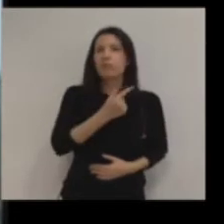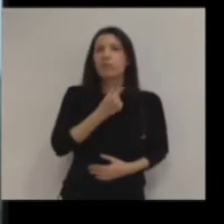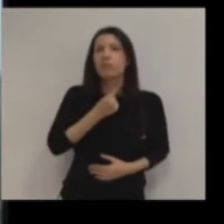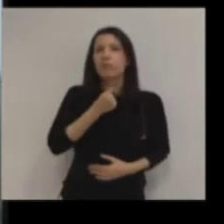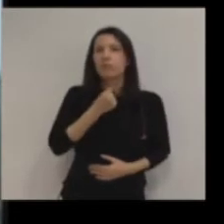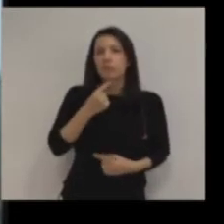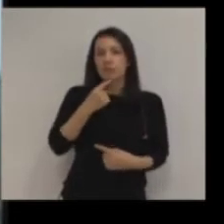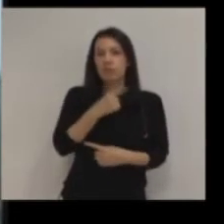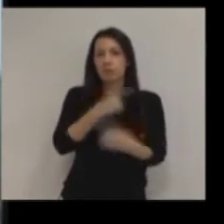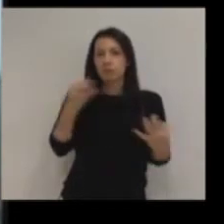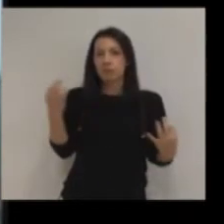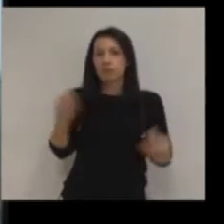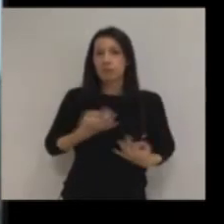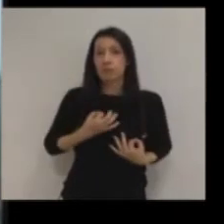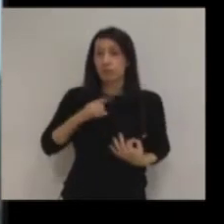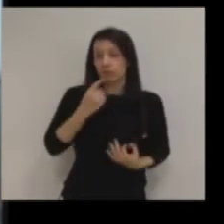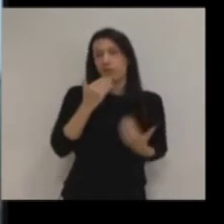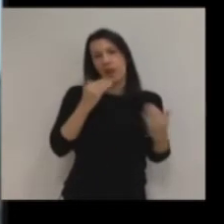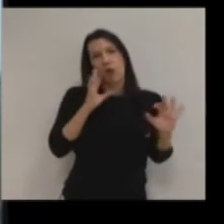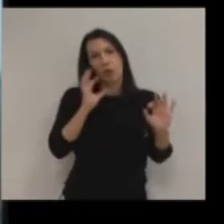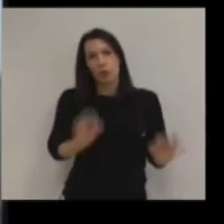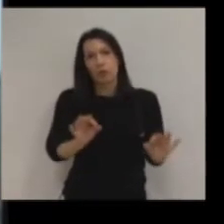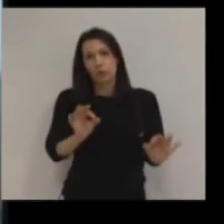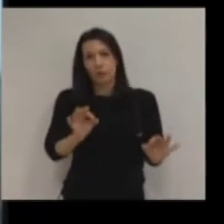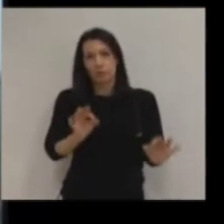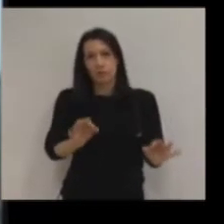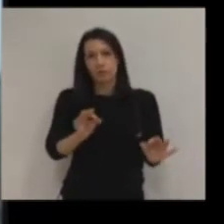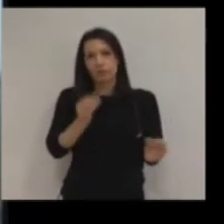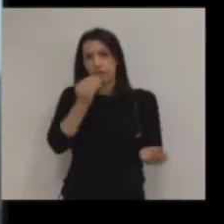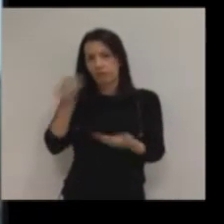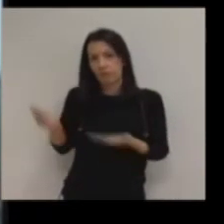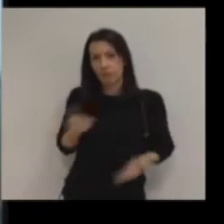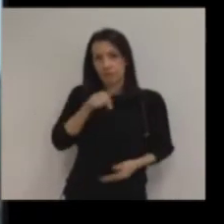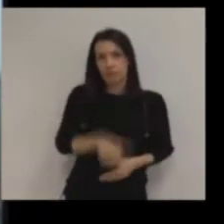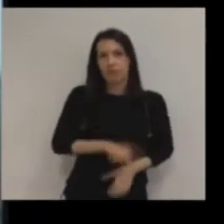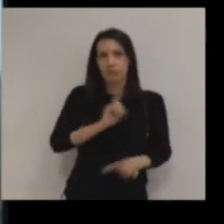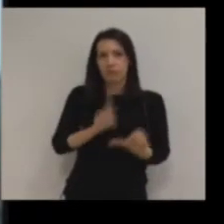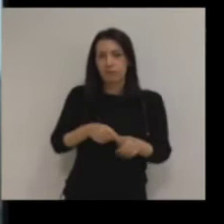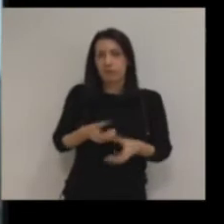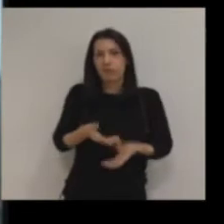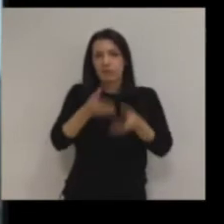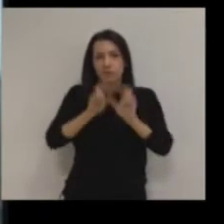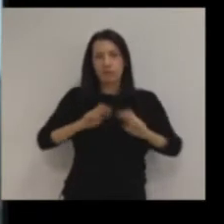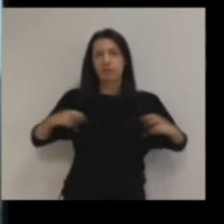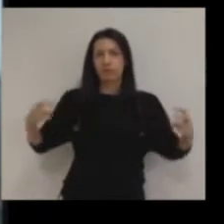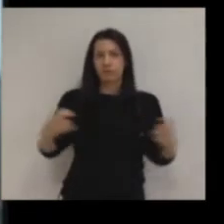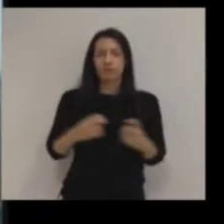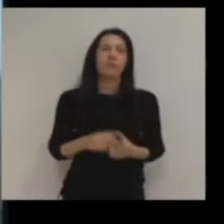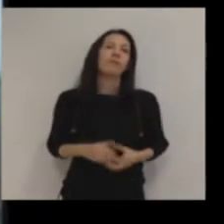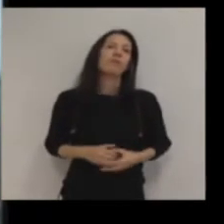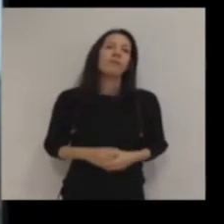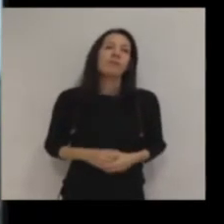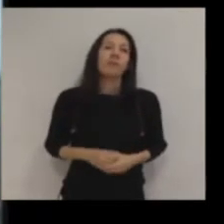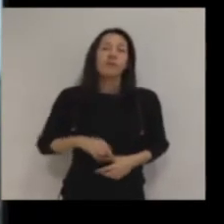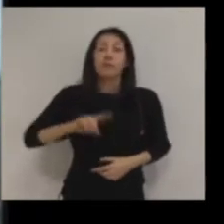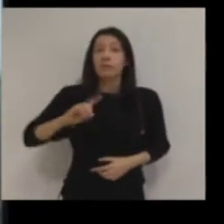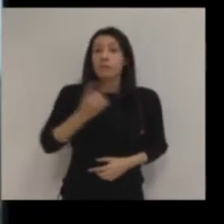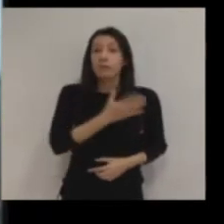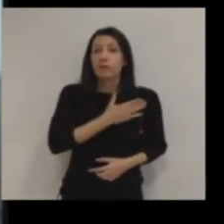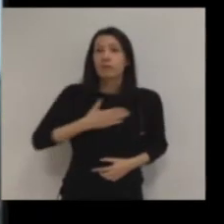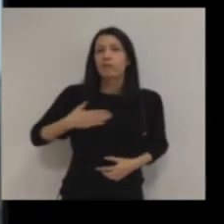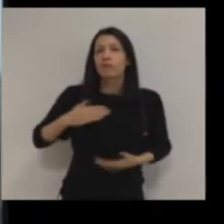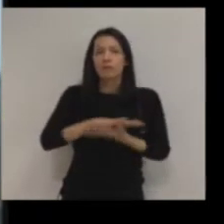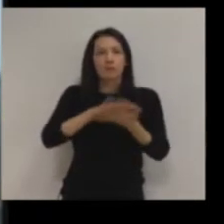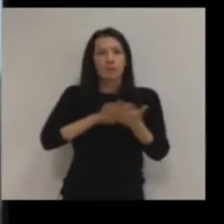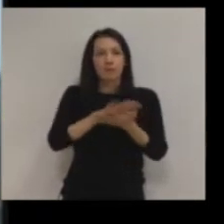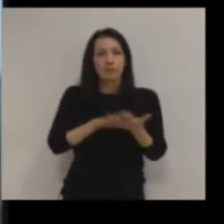es que, bueno, lo primero, gracias, por supuesto, por invitarme a este desayuno. Lo primero que me gustaría decir